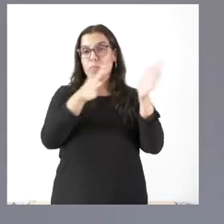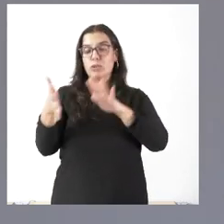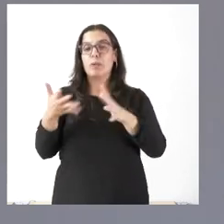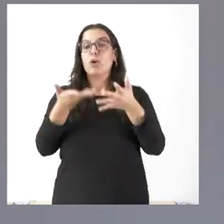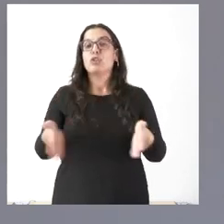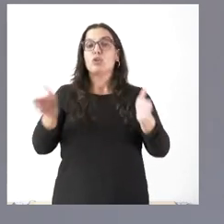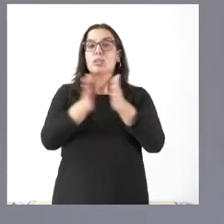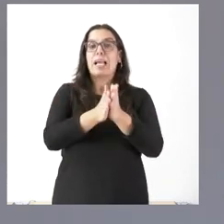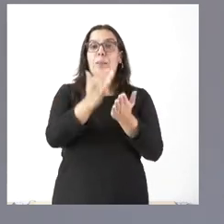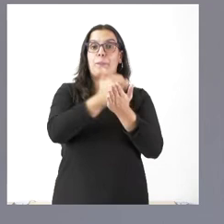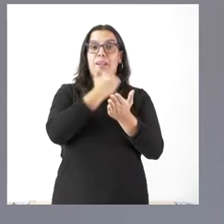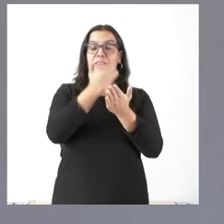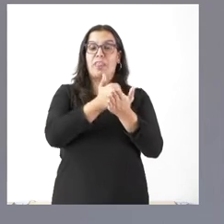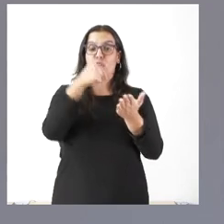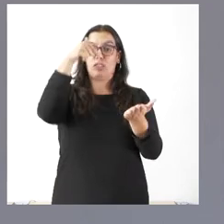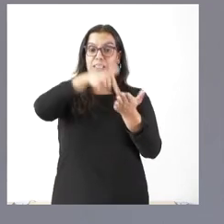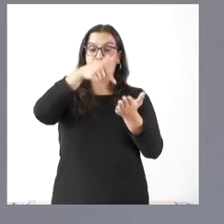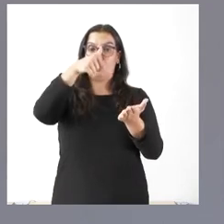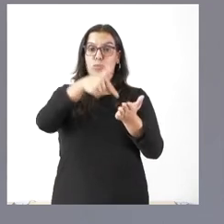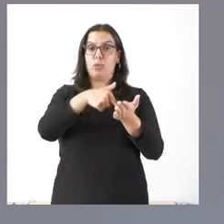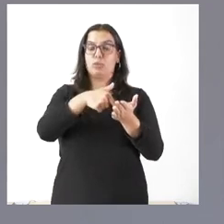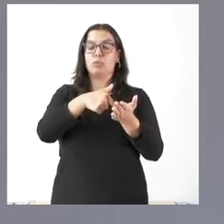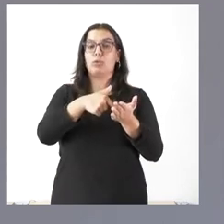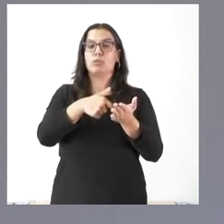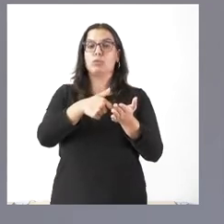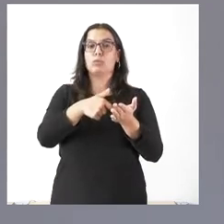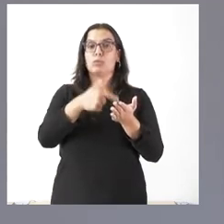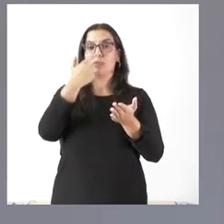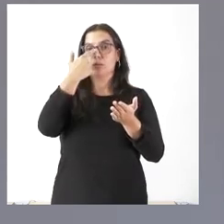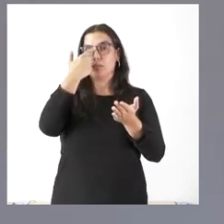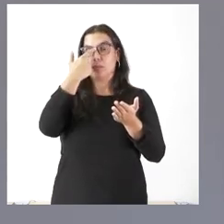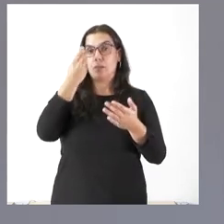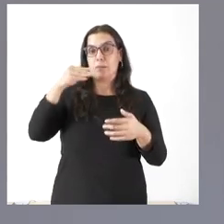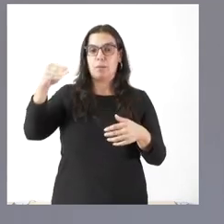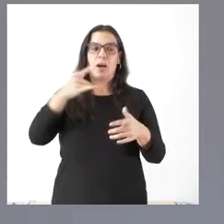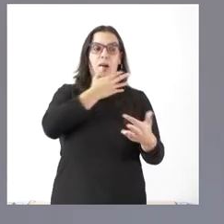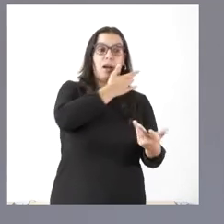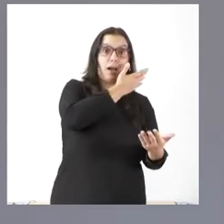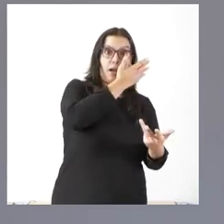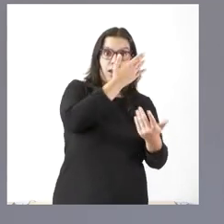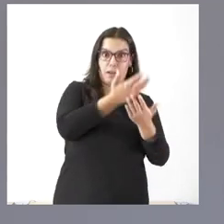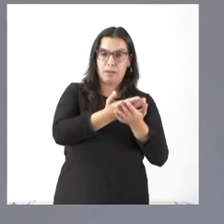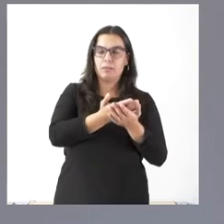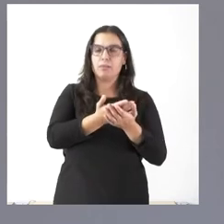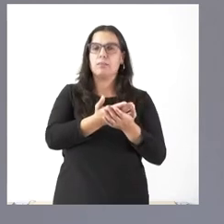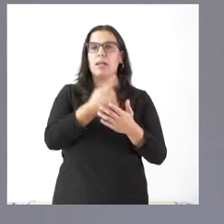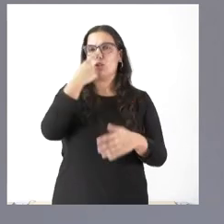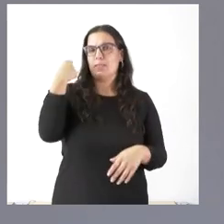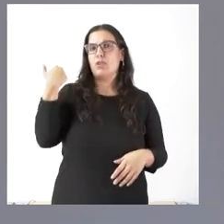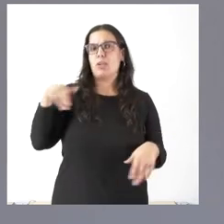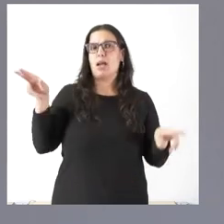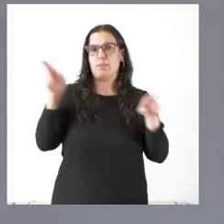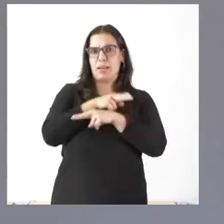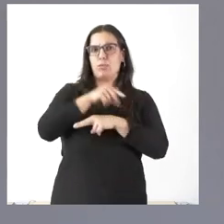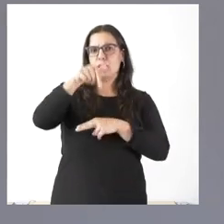beneficios fiscales que tenemos en marcha a los que se añaden estos, más los que ya pusimos en práctica, hay que recordar que el año pasado eliminamos en Castilla y